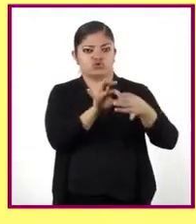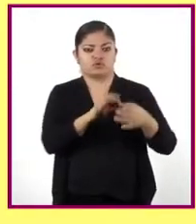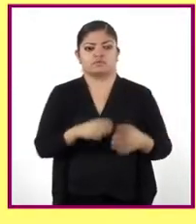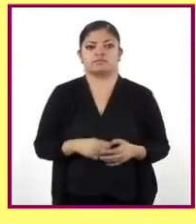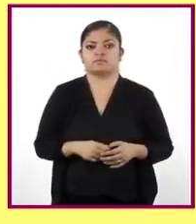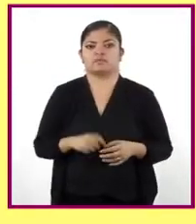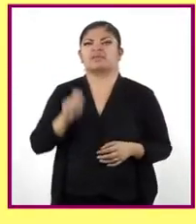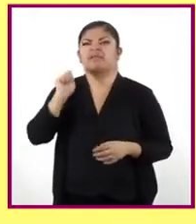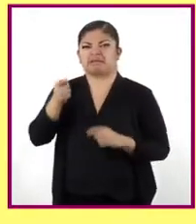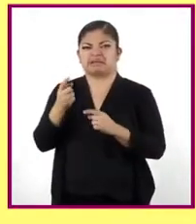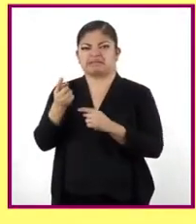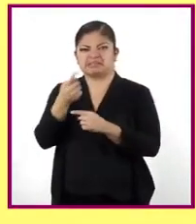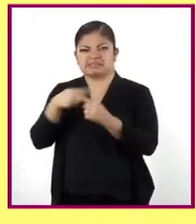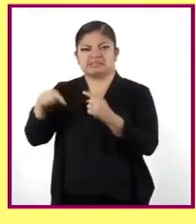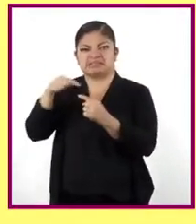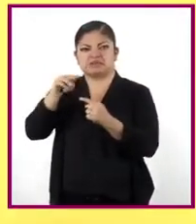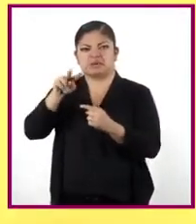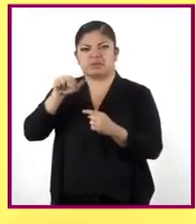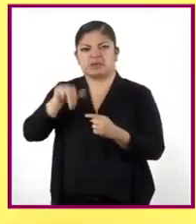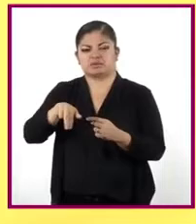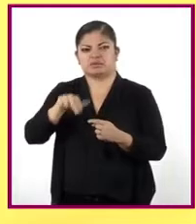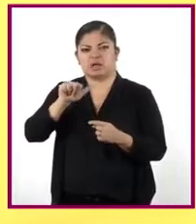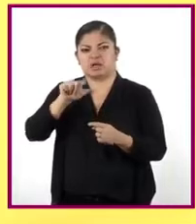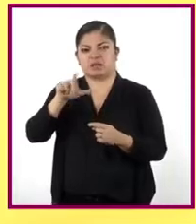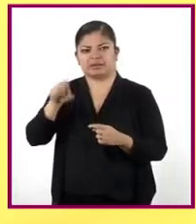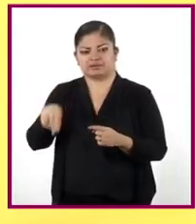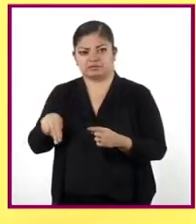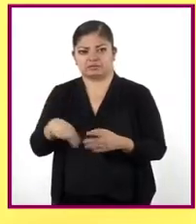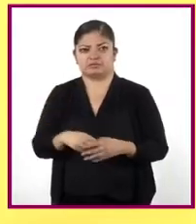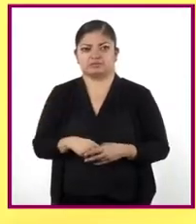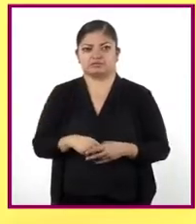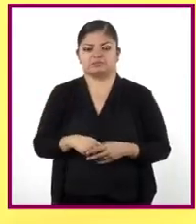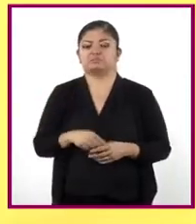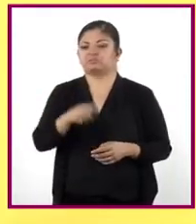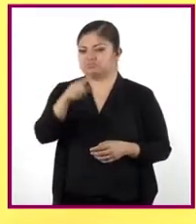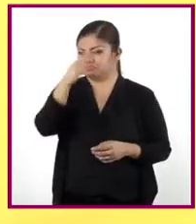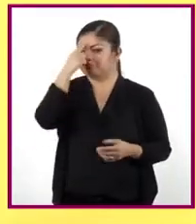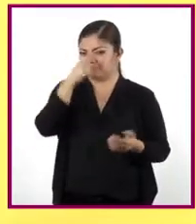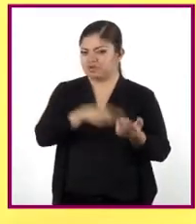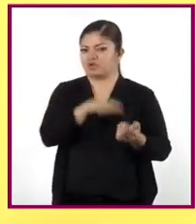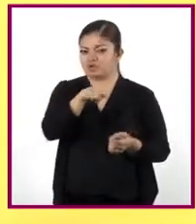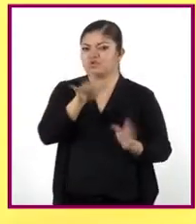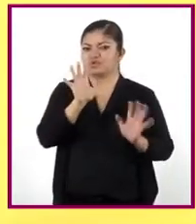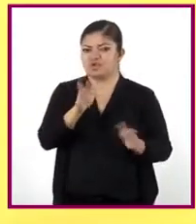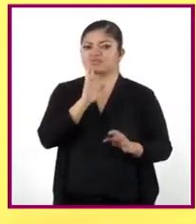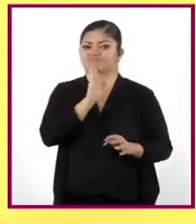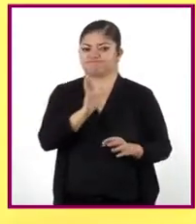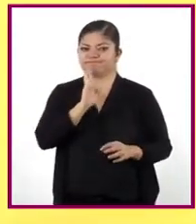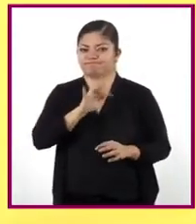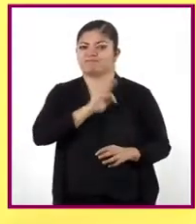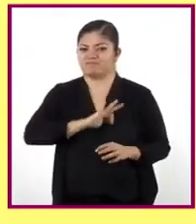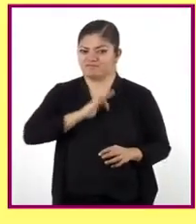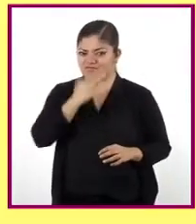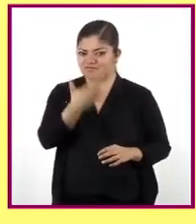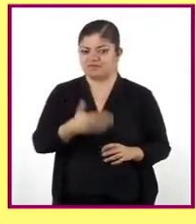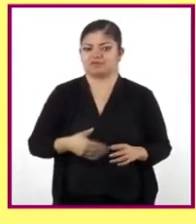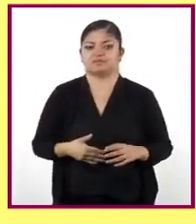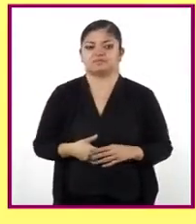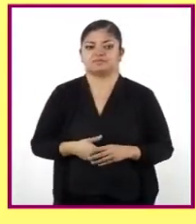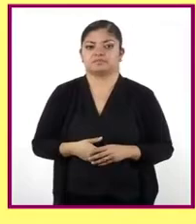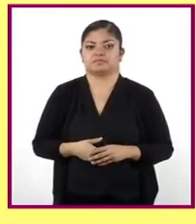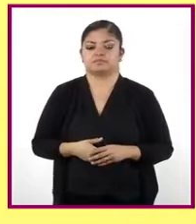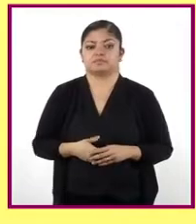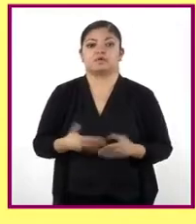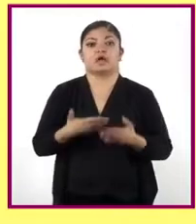los cinturones de Van Allen? Seguramente pudieron responder todas estas preguntas. ¡Felicidades!